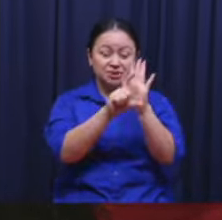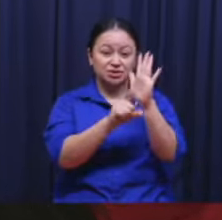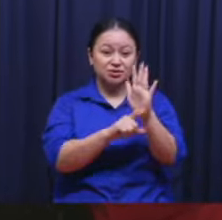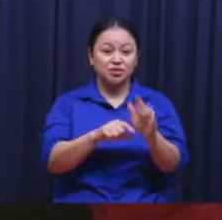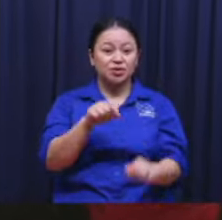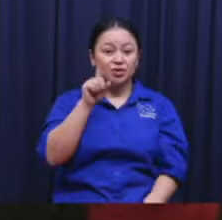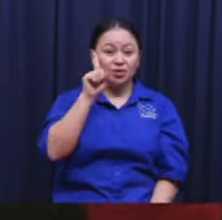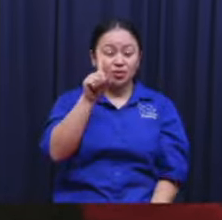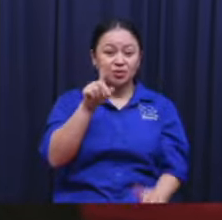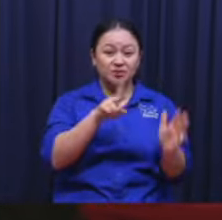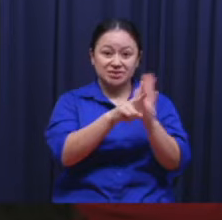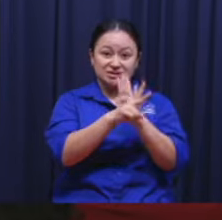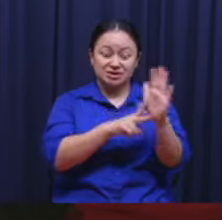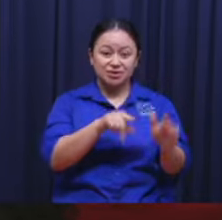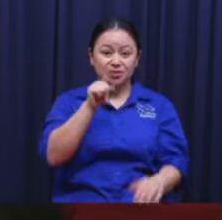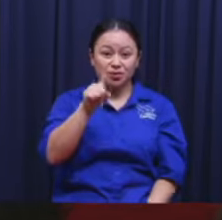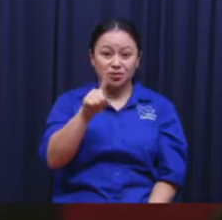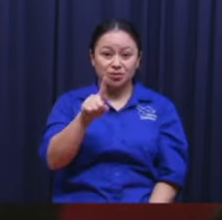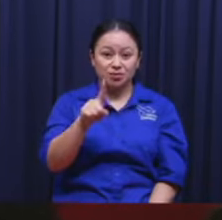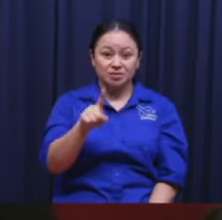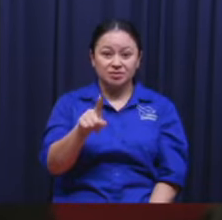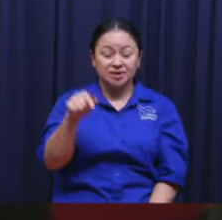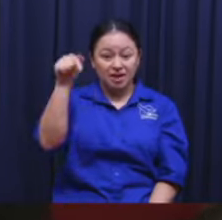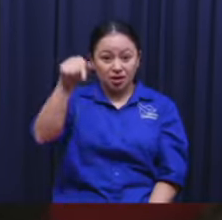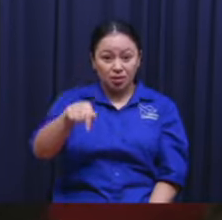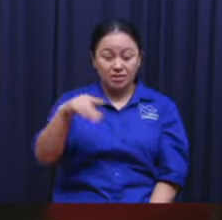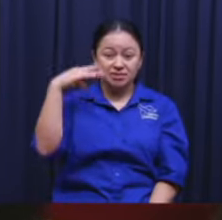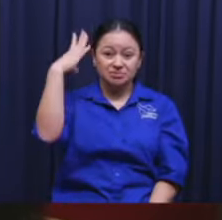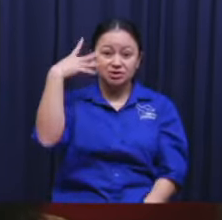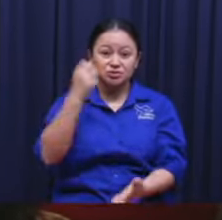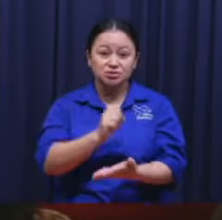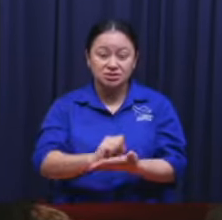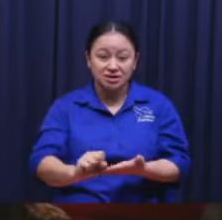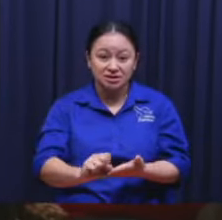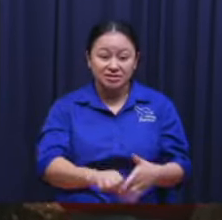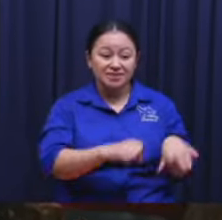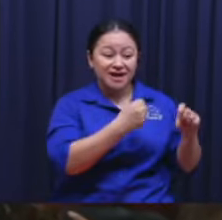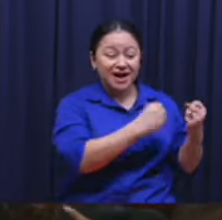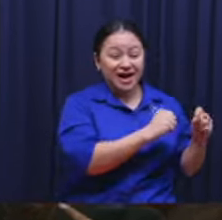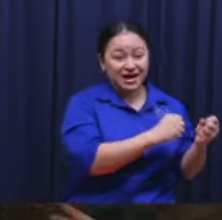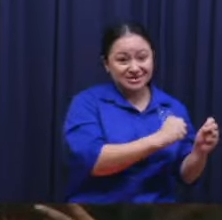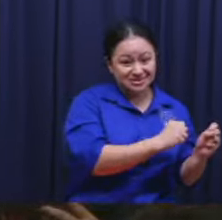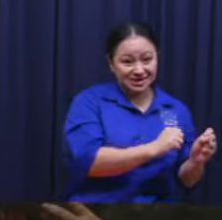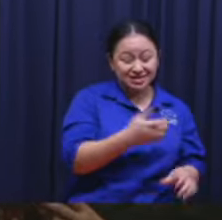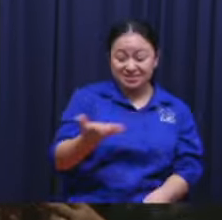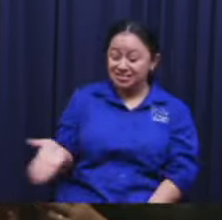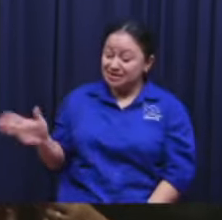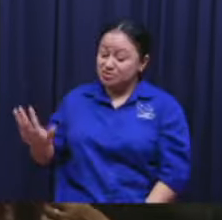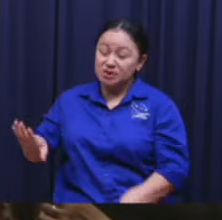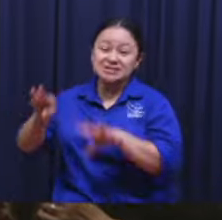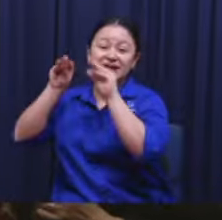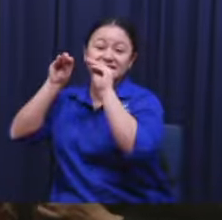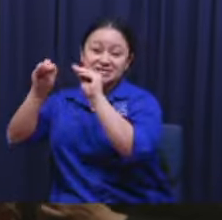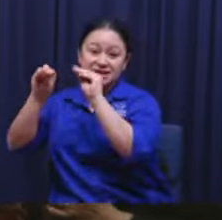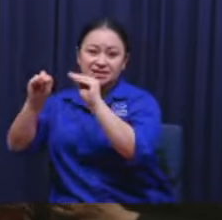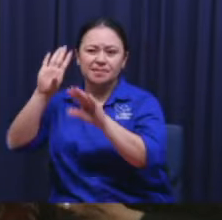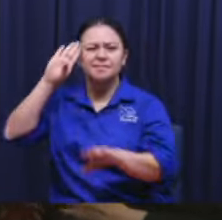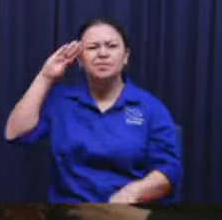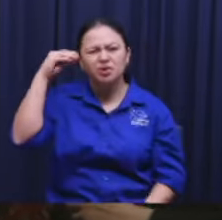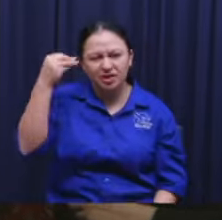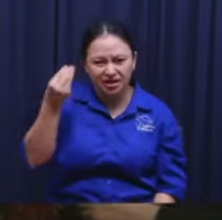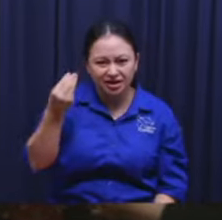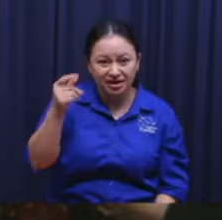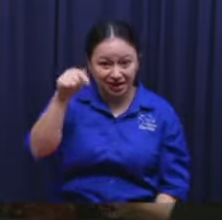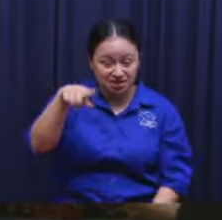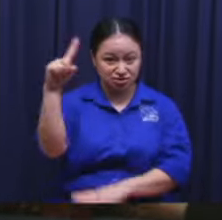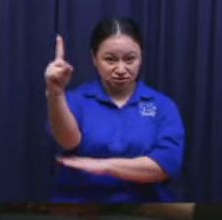viene el Espíritu Santo y primero hace y después enseña. Porque esto es